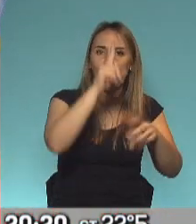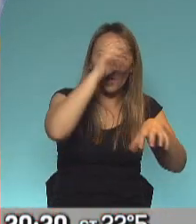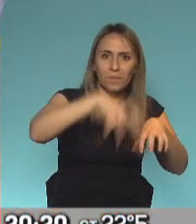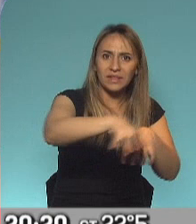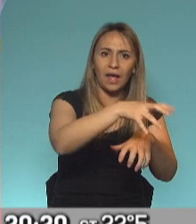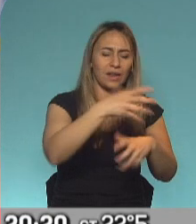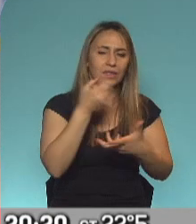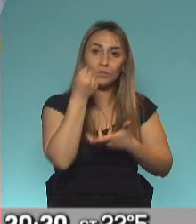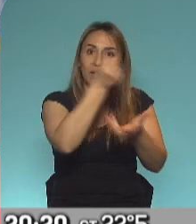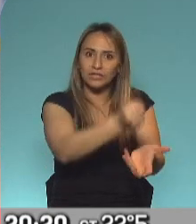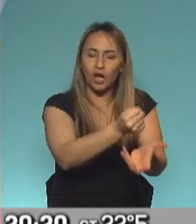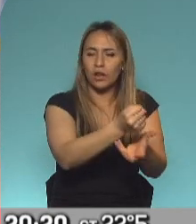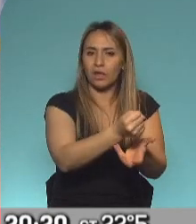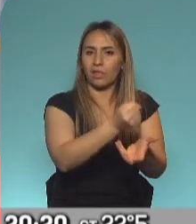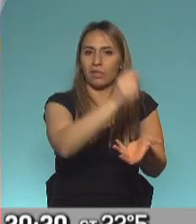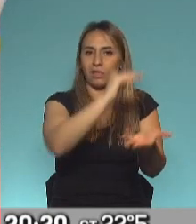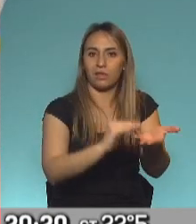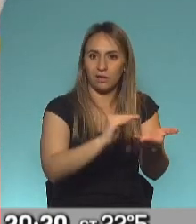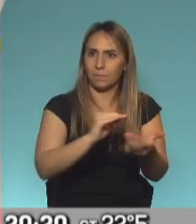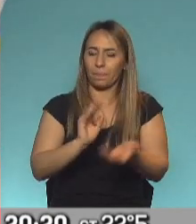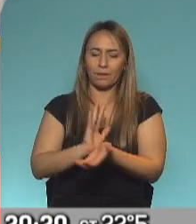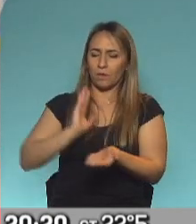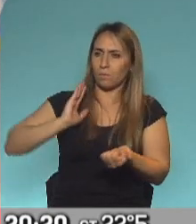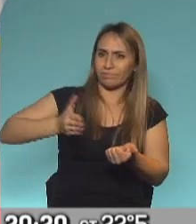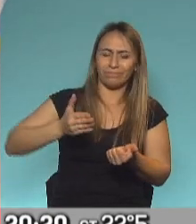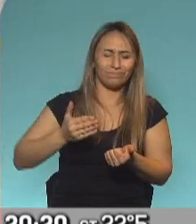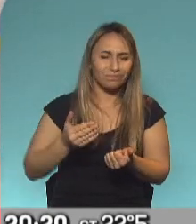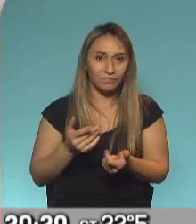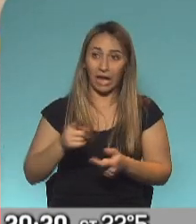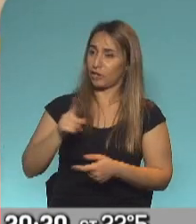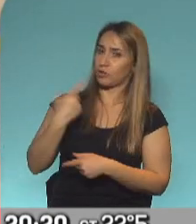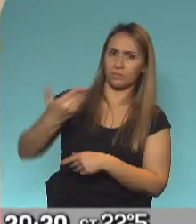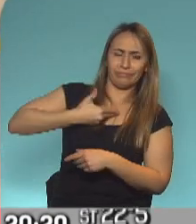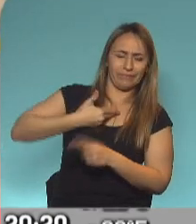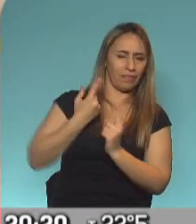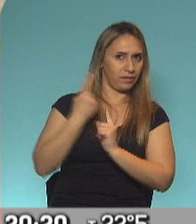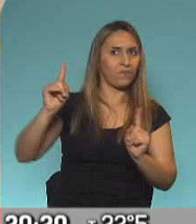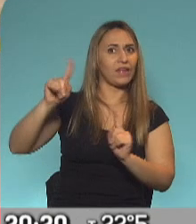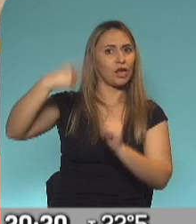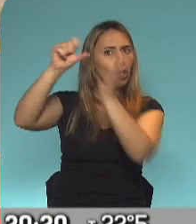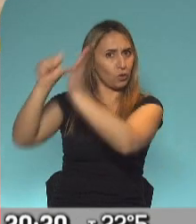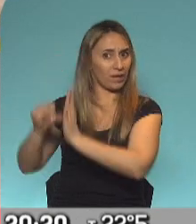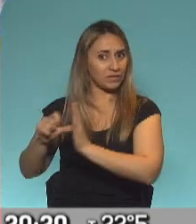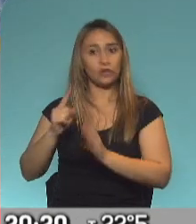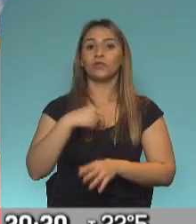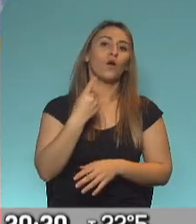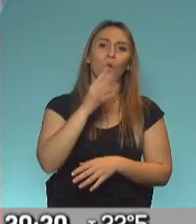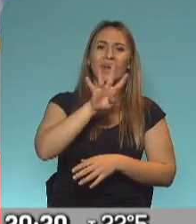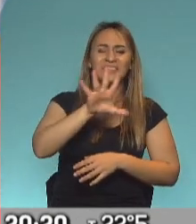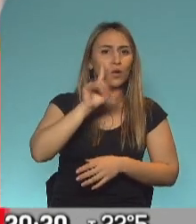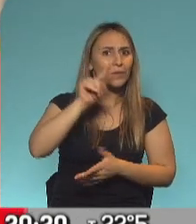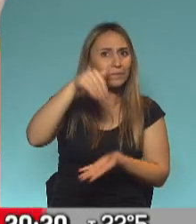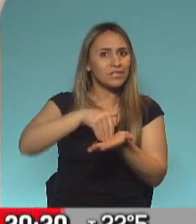Lo golpeó de un modo distinto. Nosotros tuvimos que hacer 12 hospitales modulares, nosotros tuvimos que invertir 45.000 millones de pesos